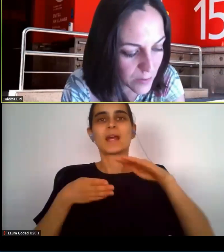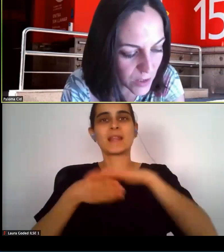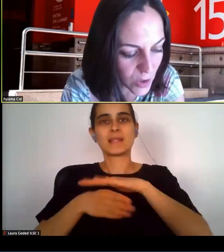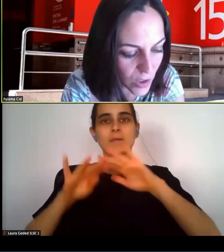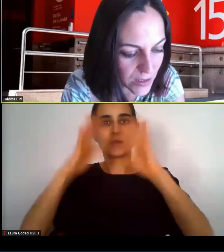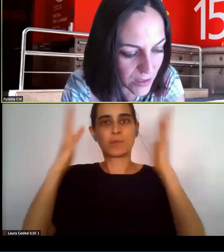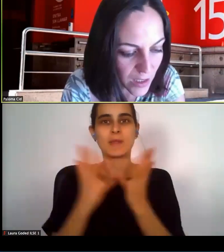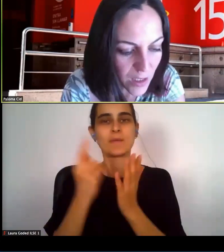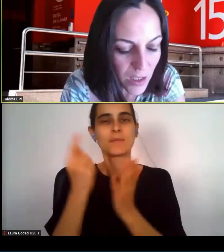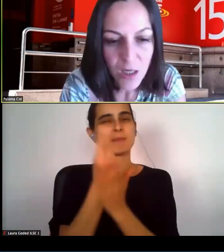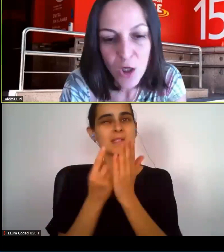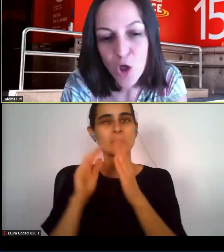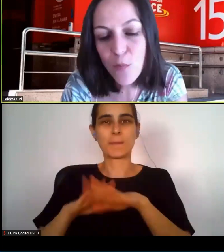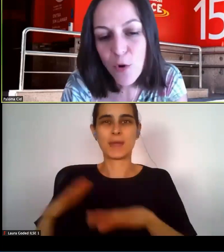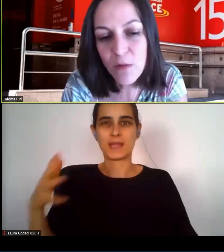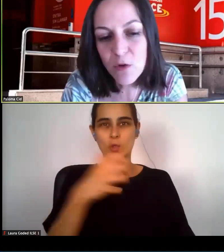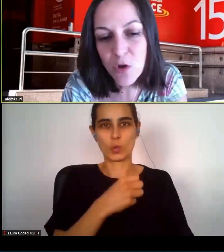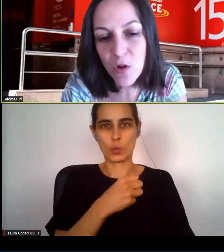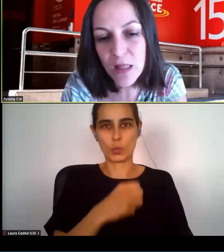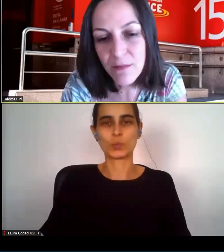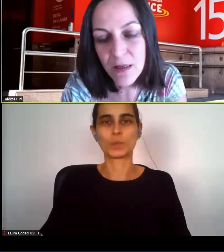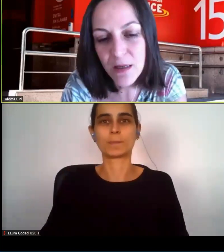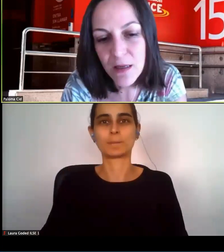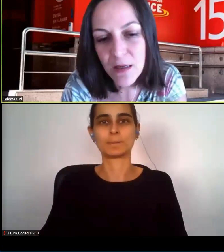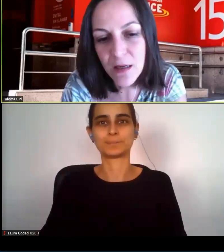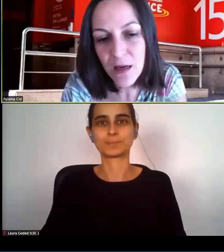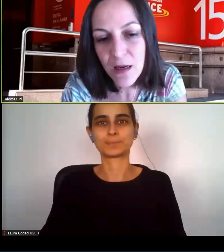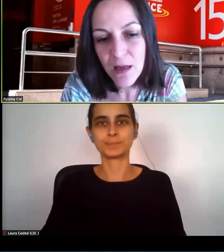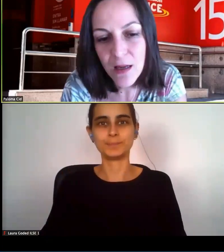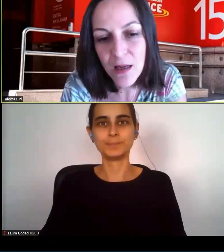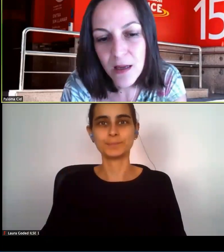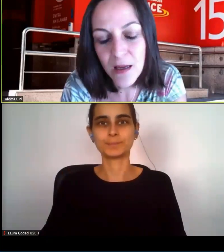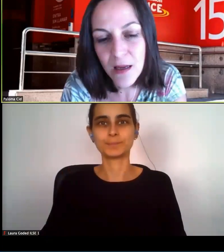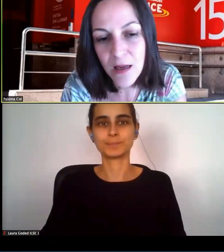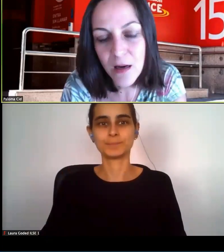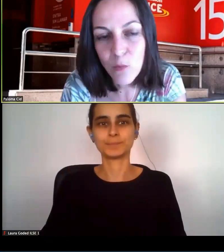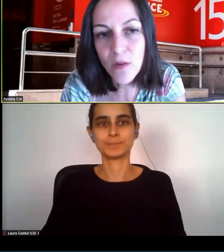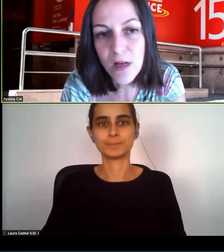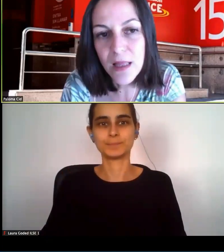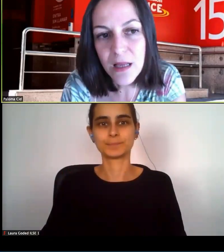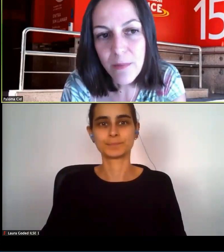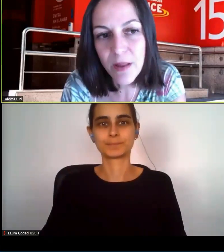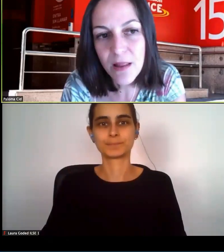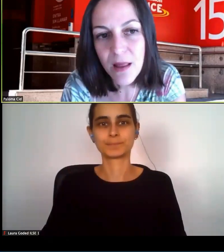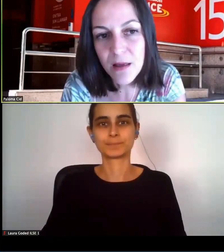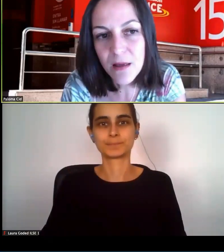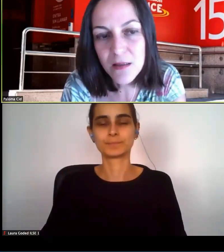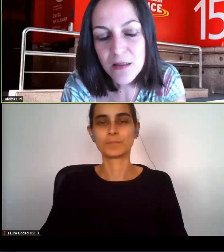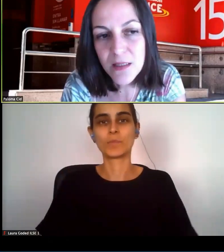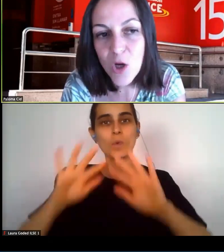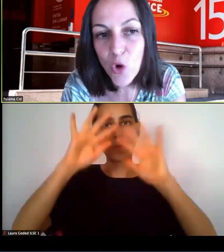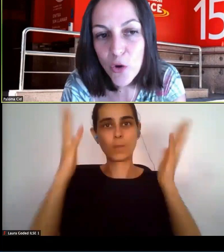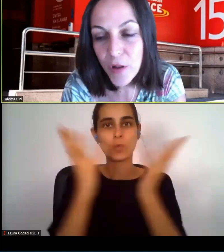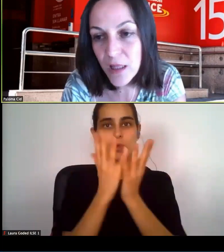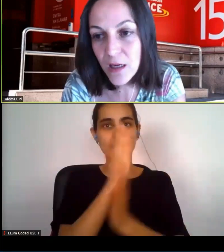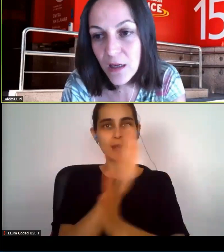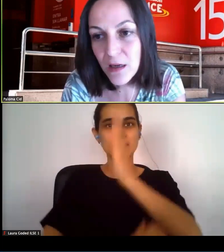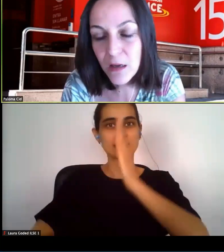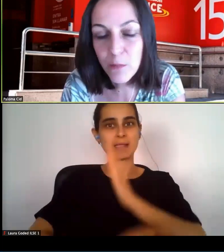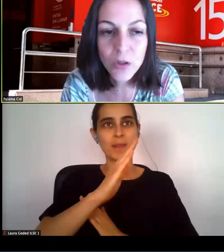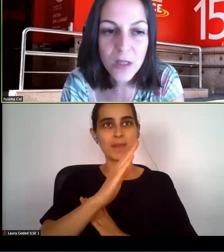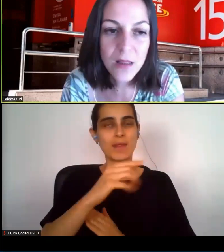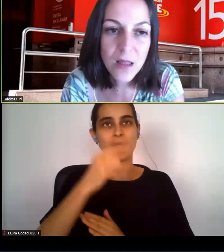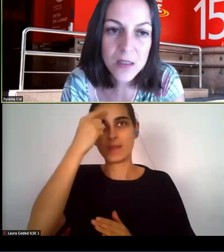las personas. No podemos concebir el mundo de la discapacidad sin conocer